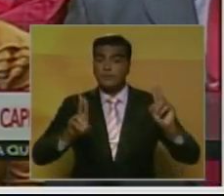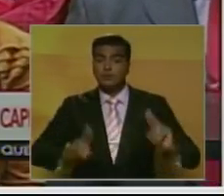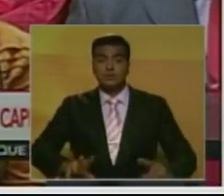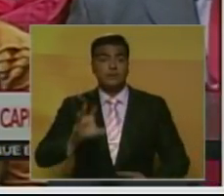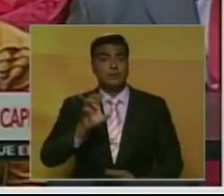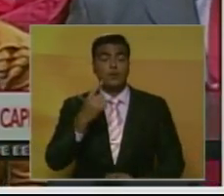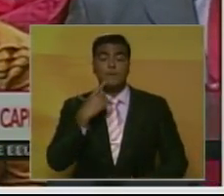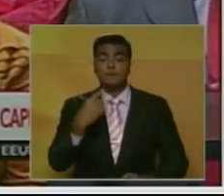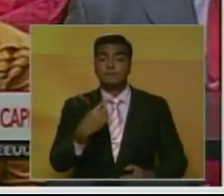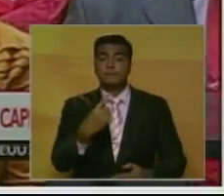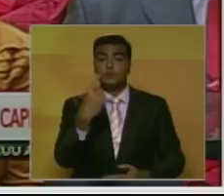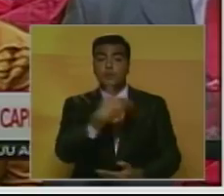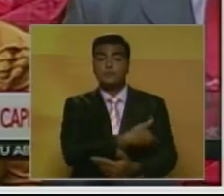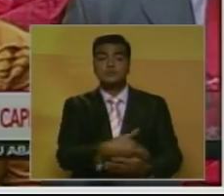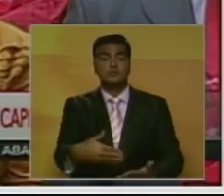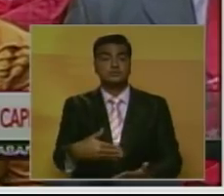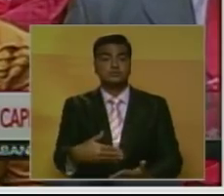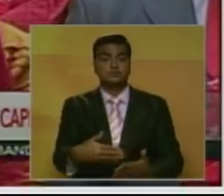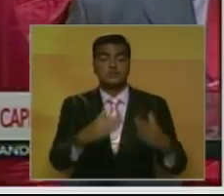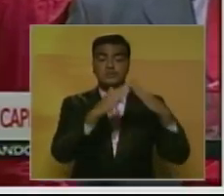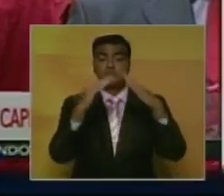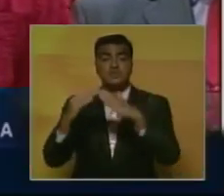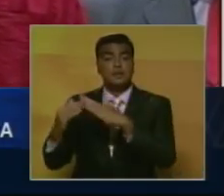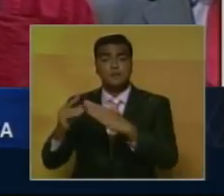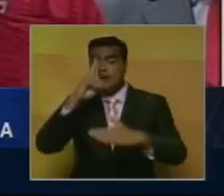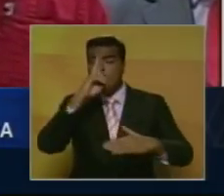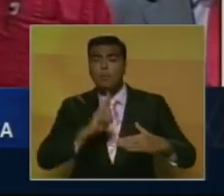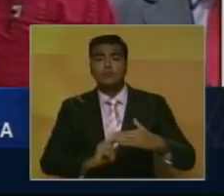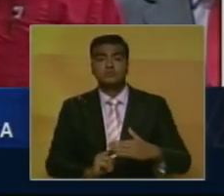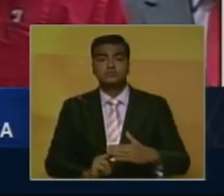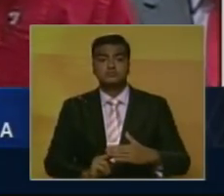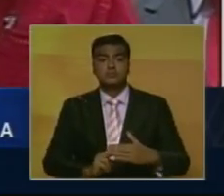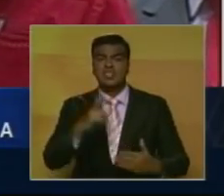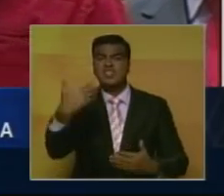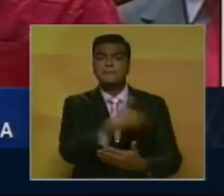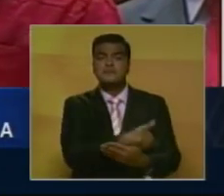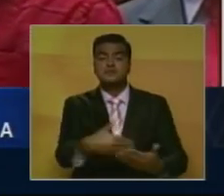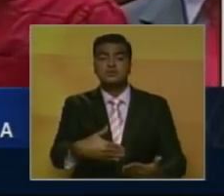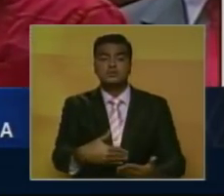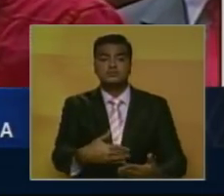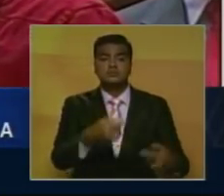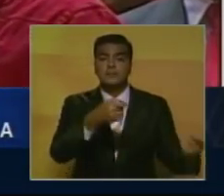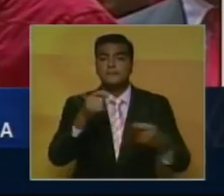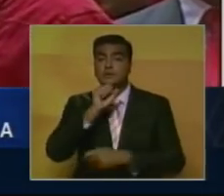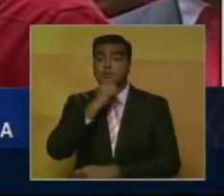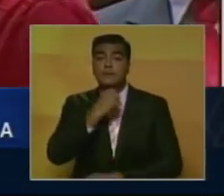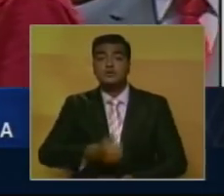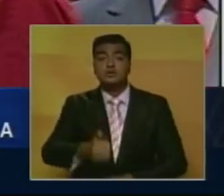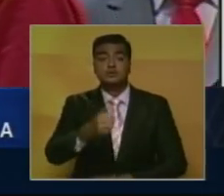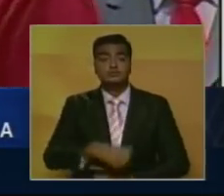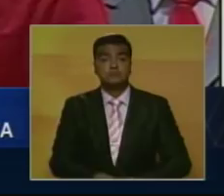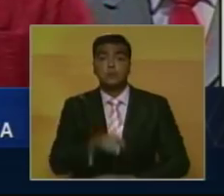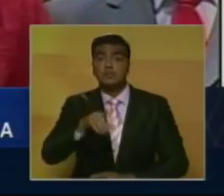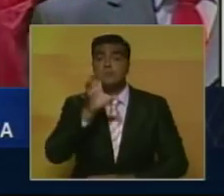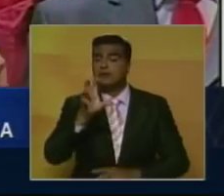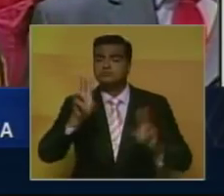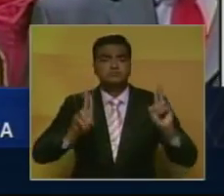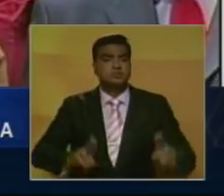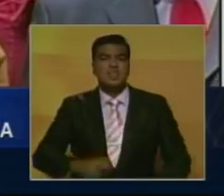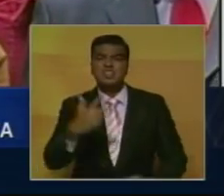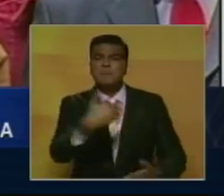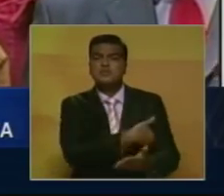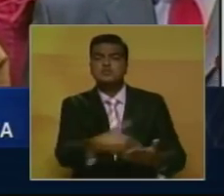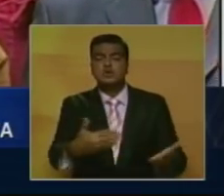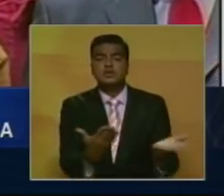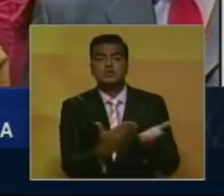1 millón de viviendas para los más pobres, porque nunca este país había llegado a 3 millones de pensionados, porque este país nunca tenía 3 millones